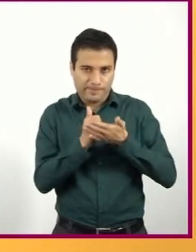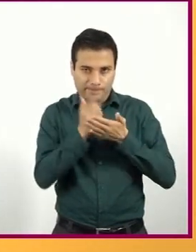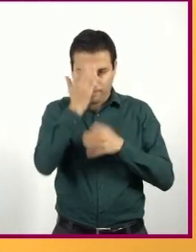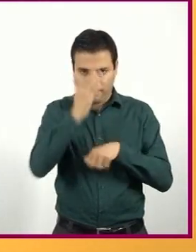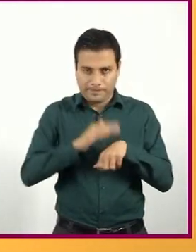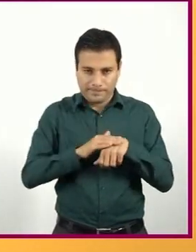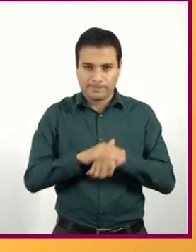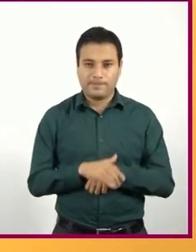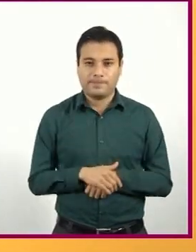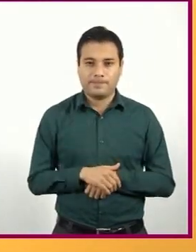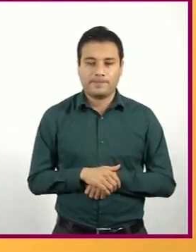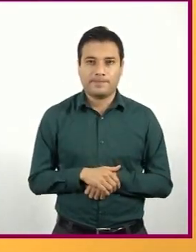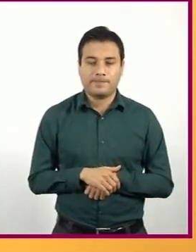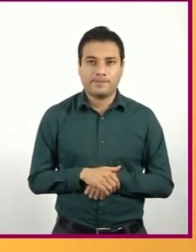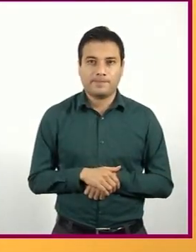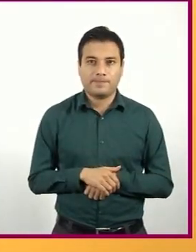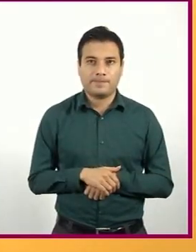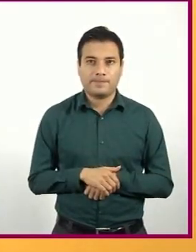y esta.